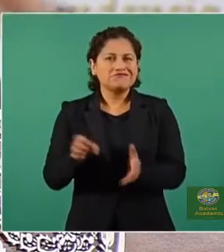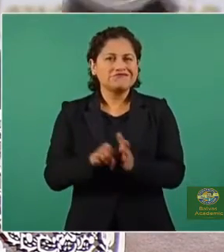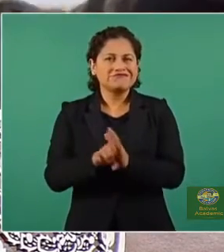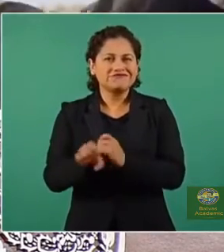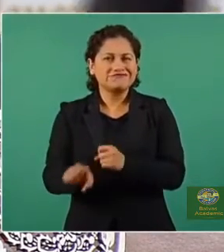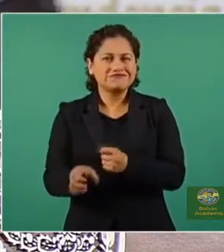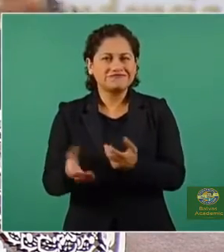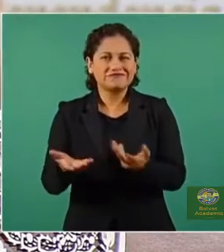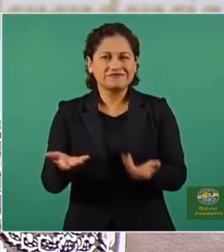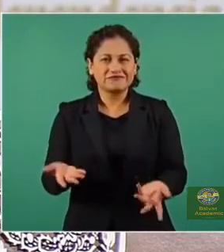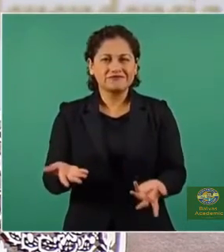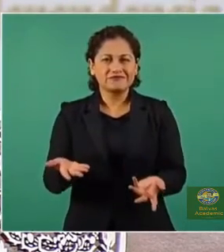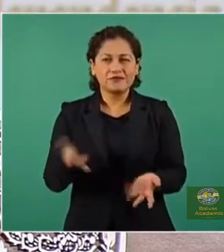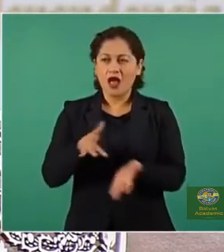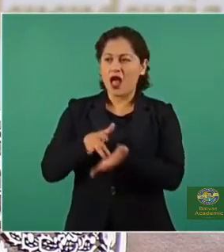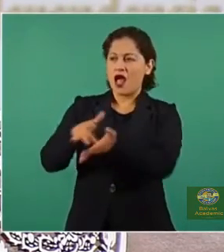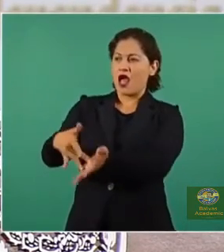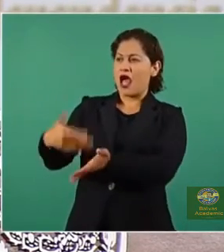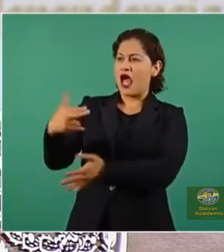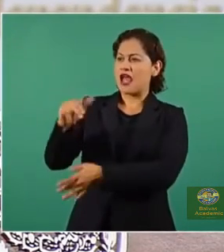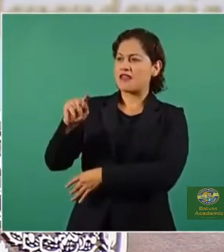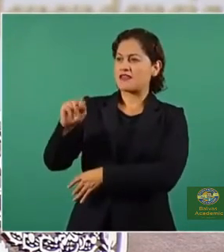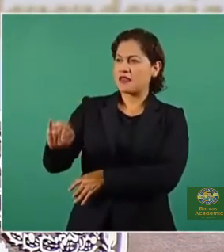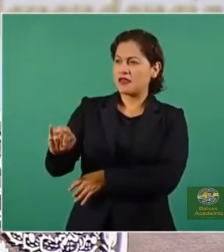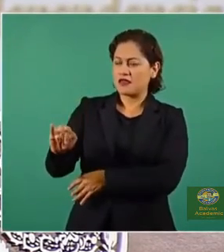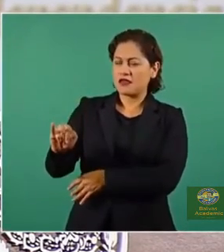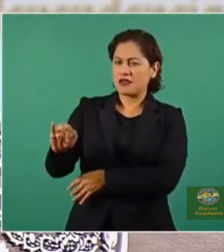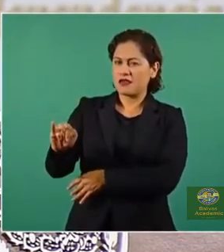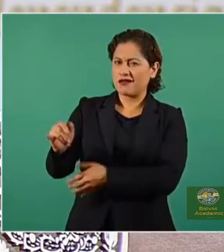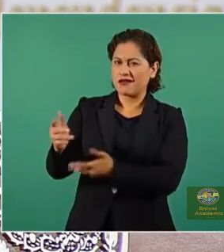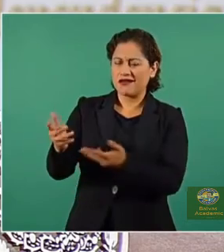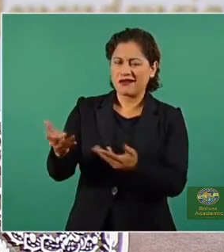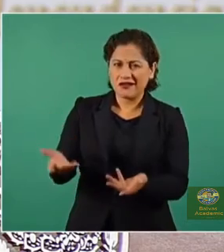le estamos dando ayuda a Haití